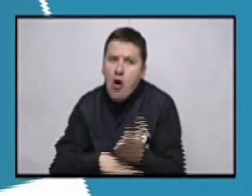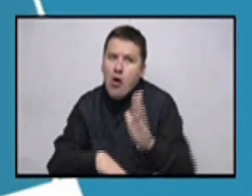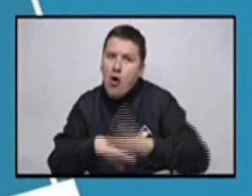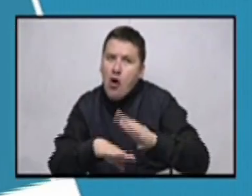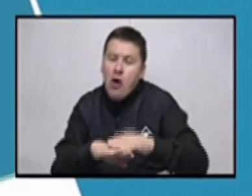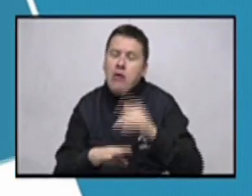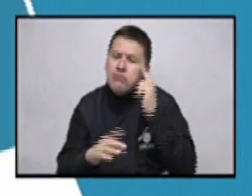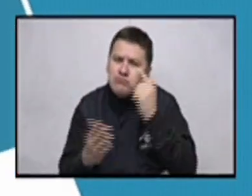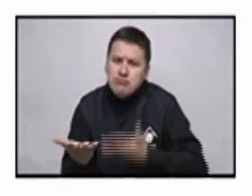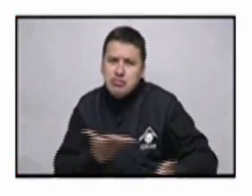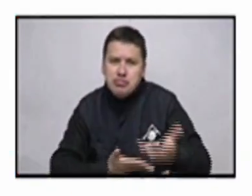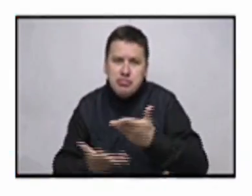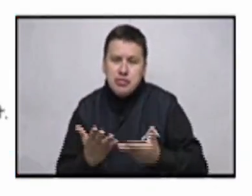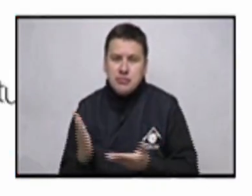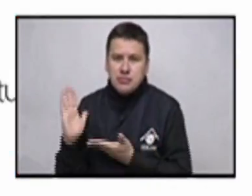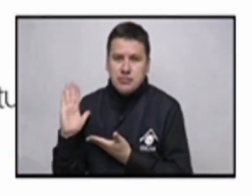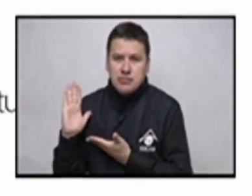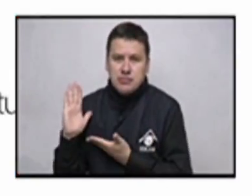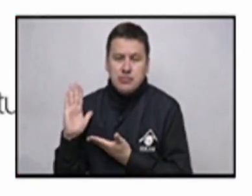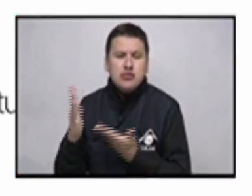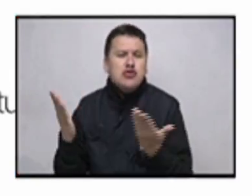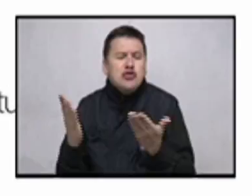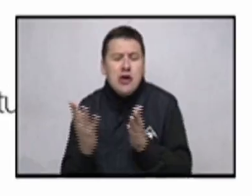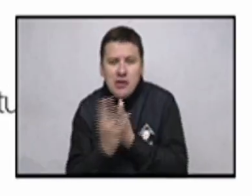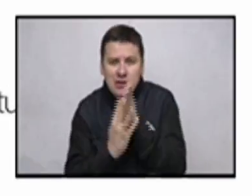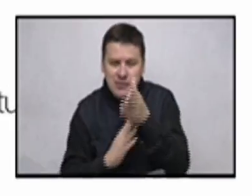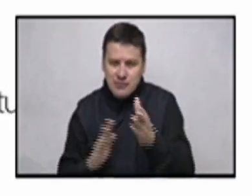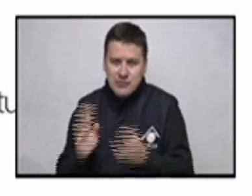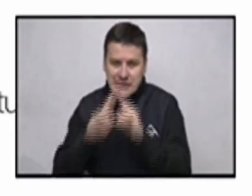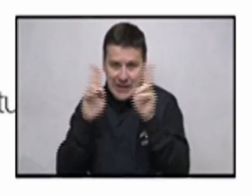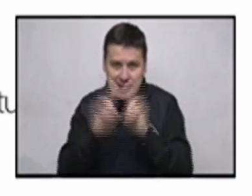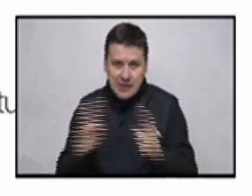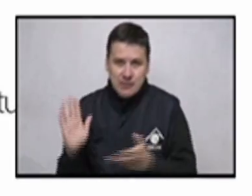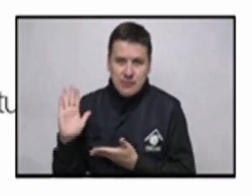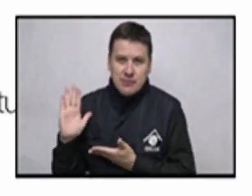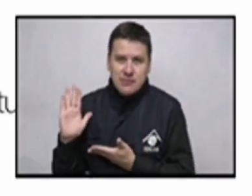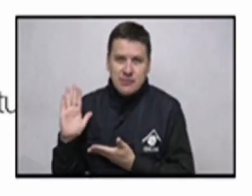y muchas opciones de interacción. Síganos a través de nuestras redes sociales.